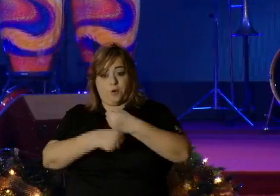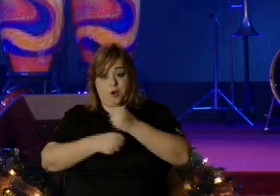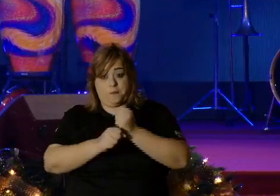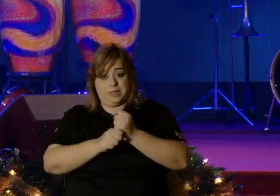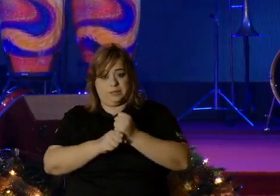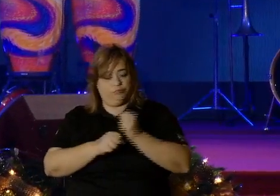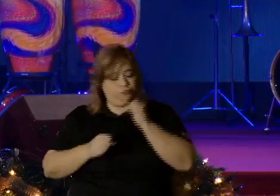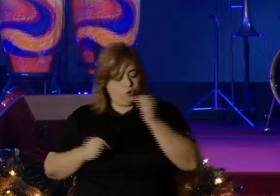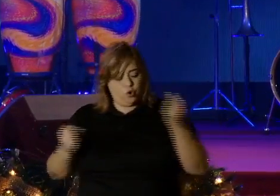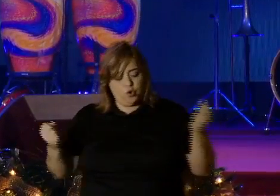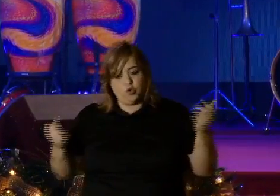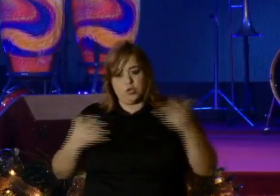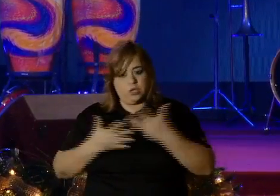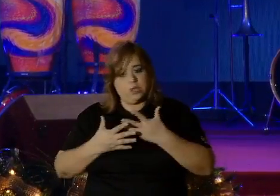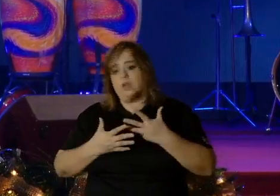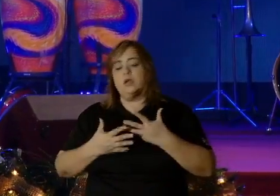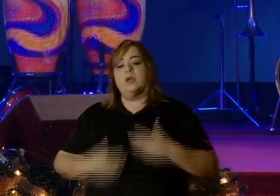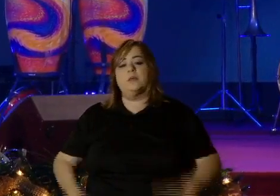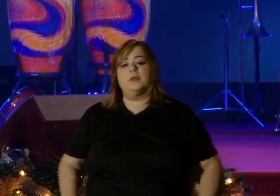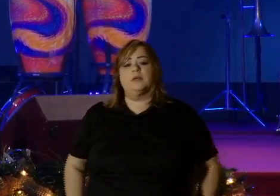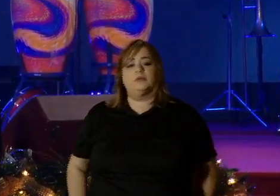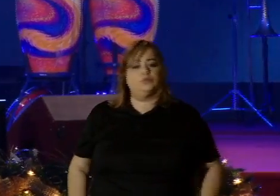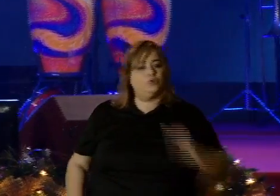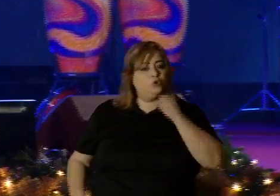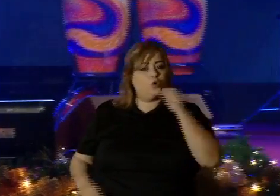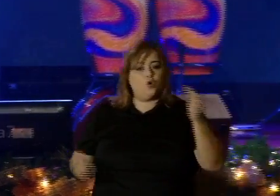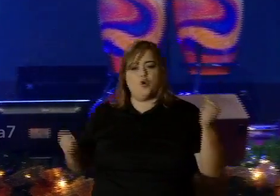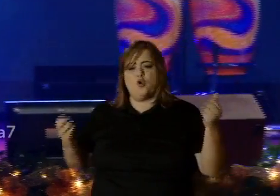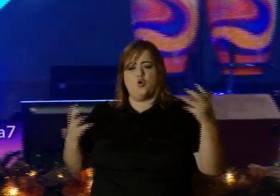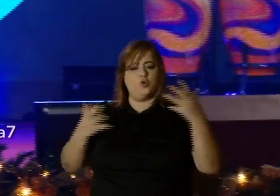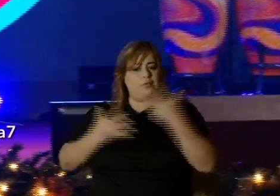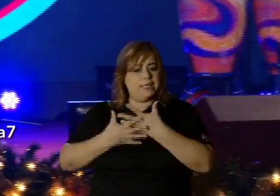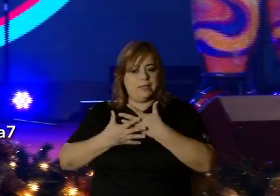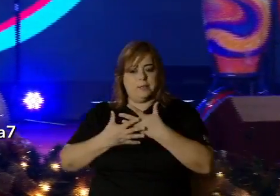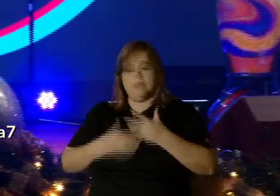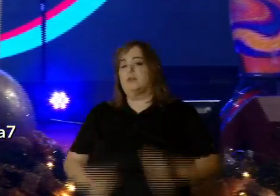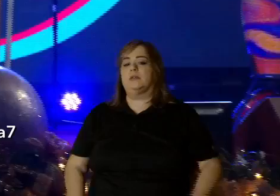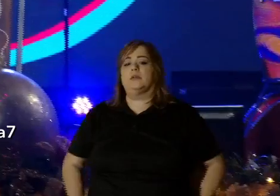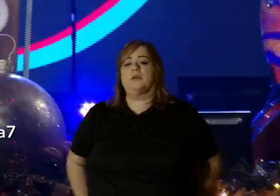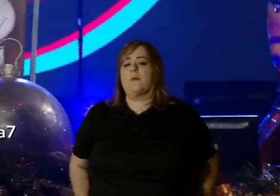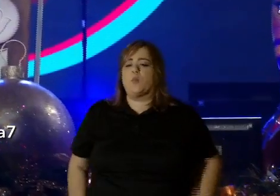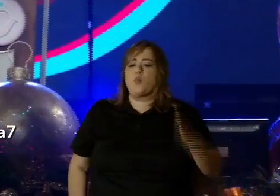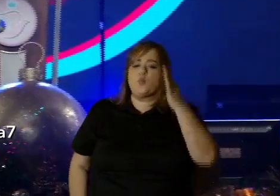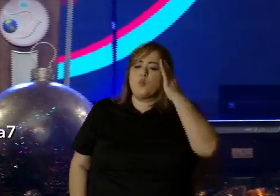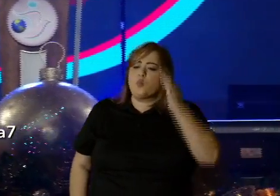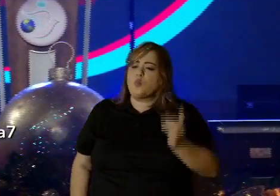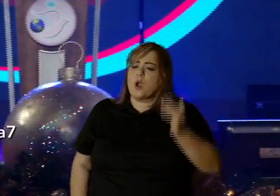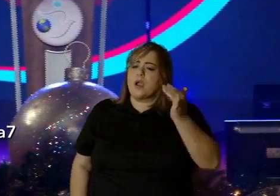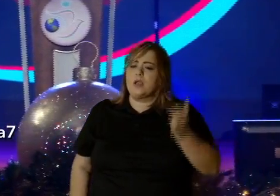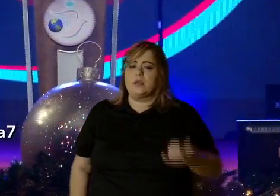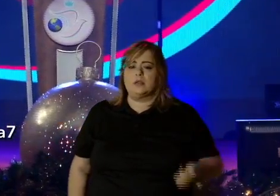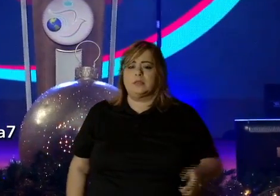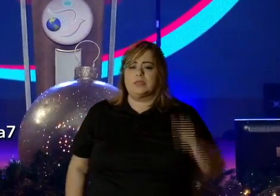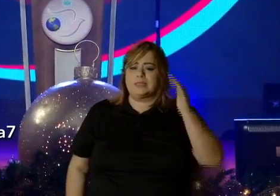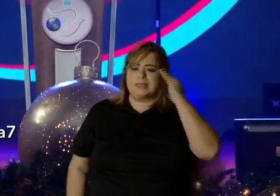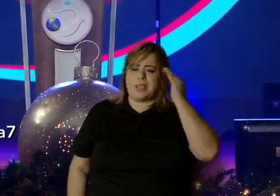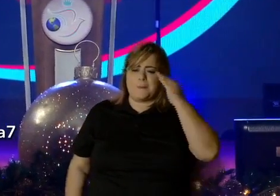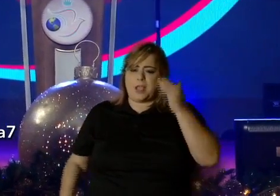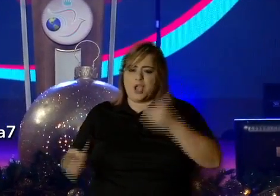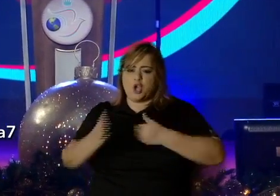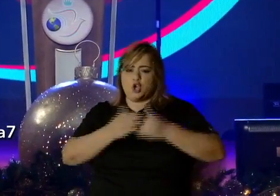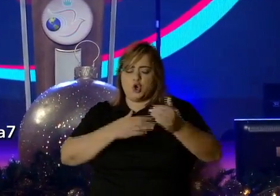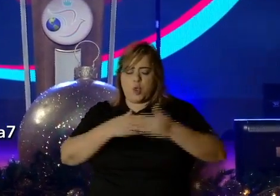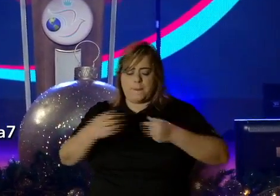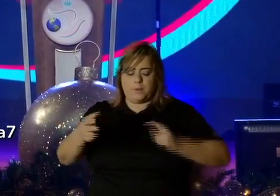no temas porque yo te redimí. ¿Por qué uno temas? ¿Por qué uno temas? Los que están allá atrás sepan que no importa lo